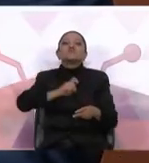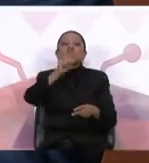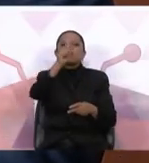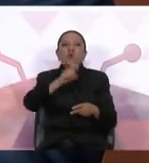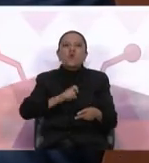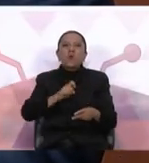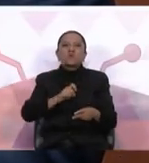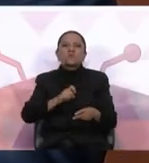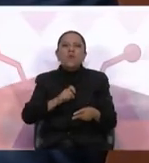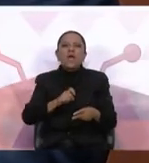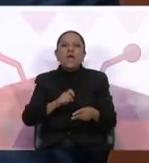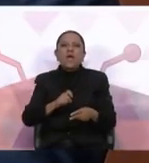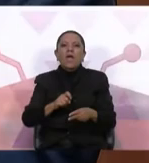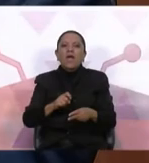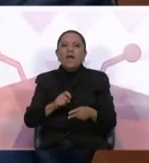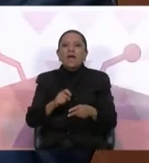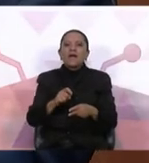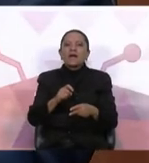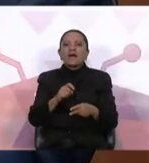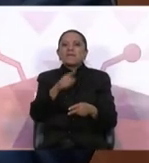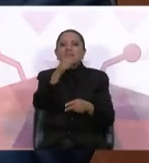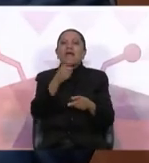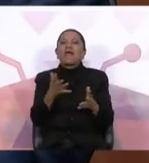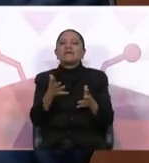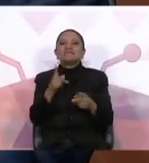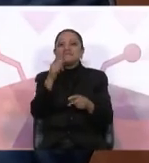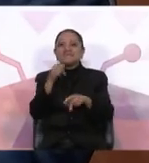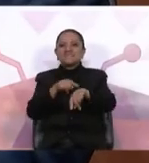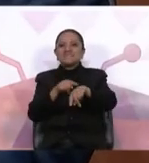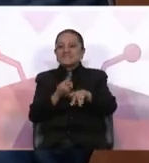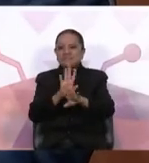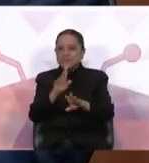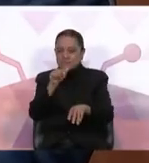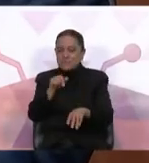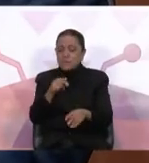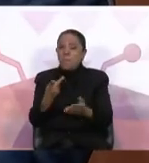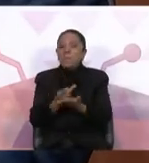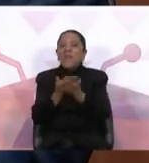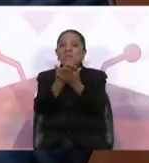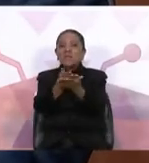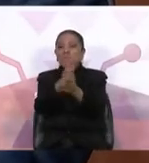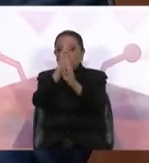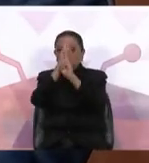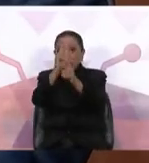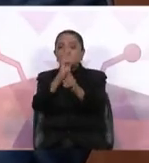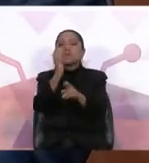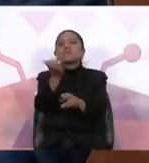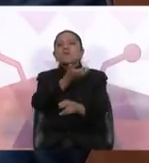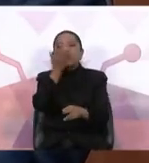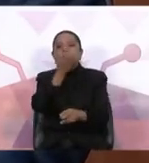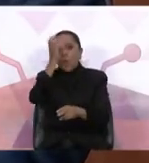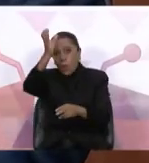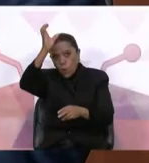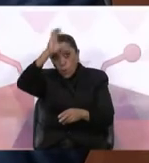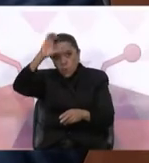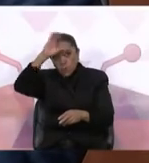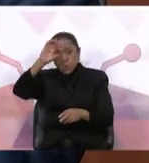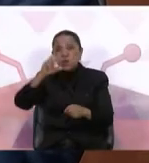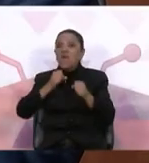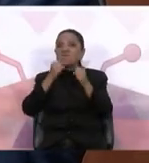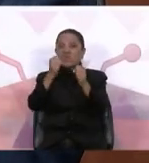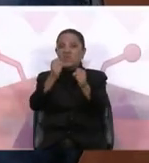estamos hoy planteando en el respeto a sus tradiciones su cultura fortalecerlas pero también